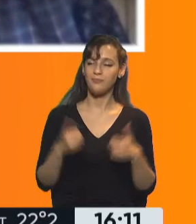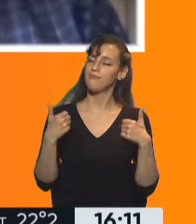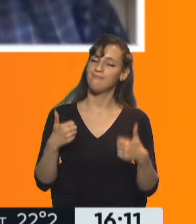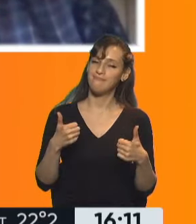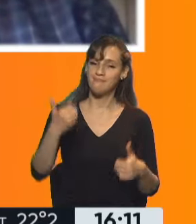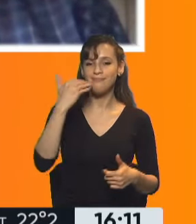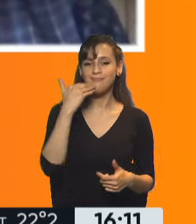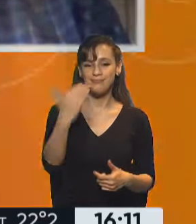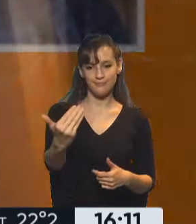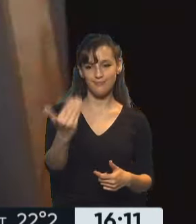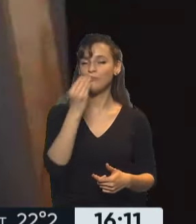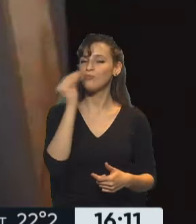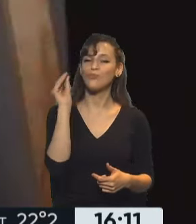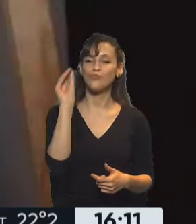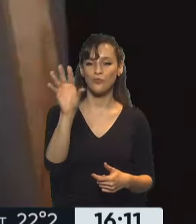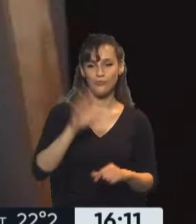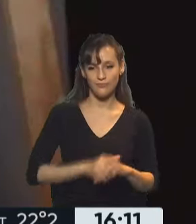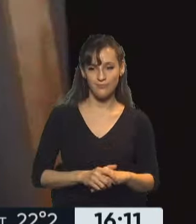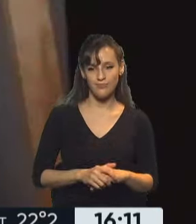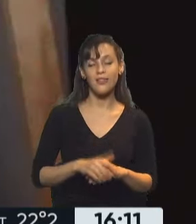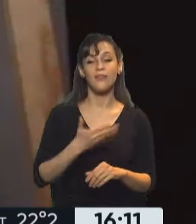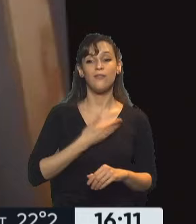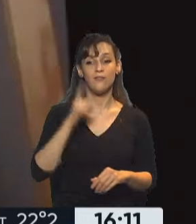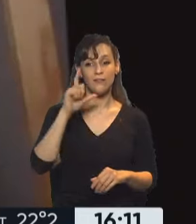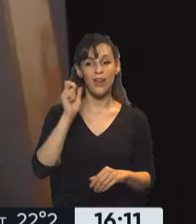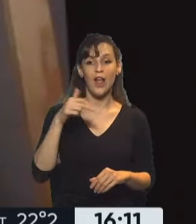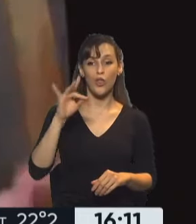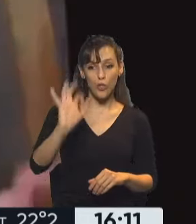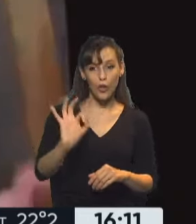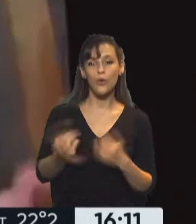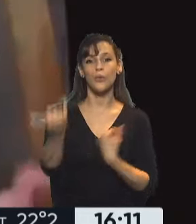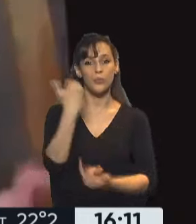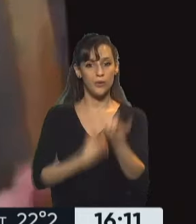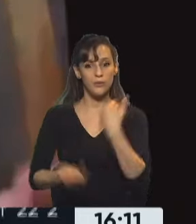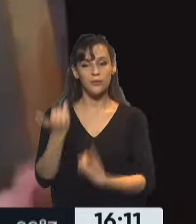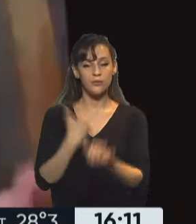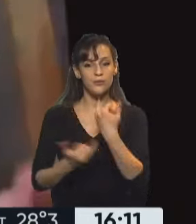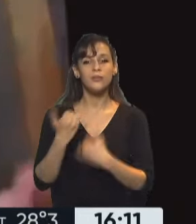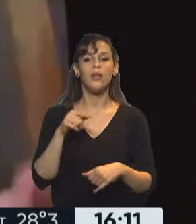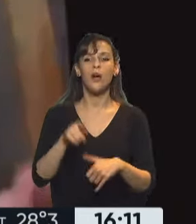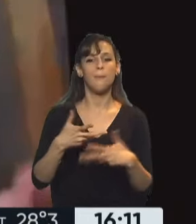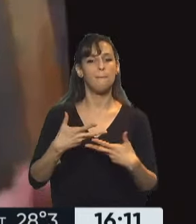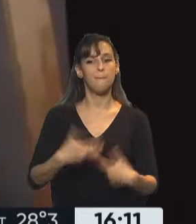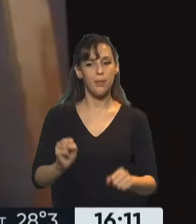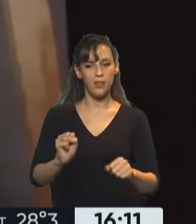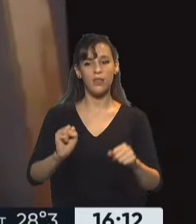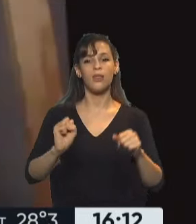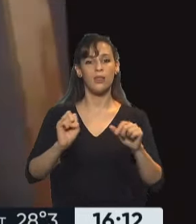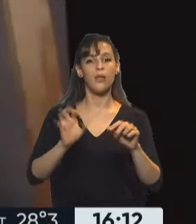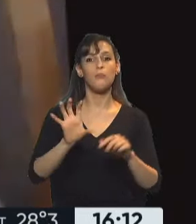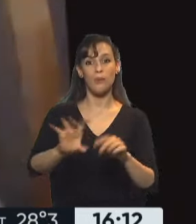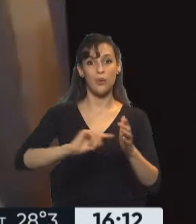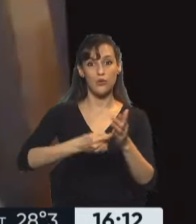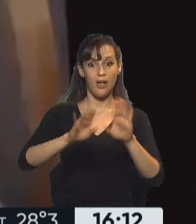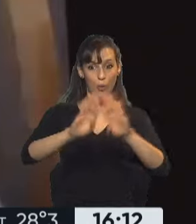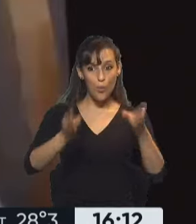Perfecto, muchas gracias, un beso gigante. Ahí estaba Fernando entonces contándonos un poco qué significa, ¿no?, este hallazgo en la provincia de Buenos Aires.